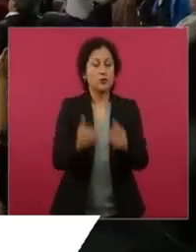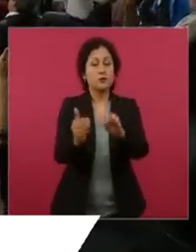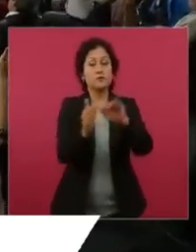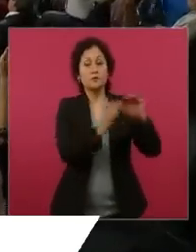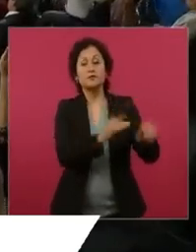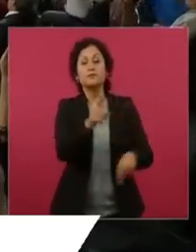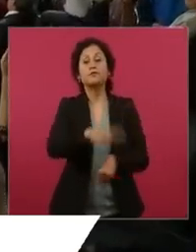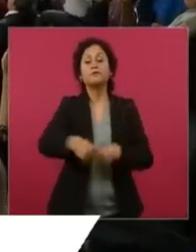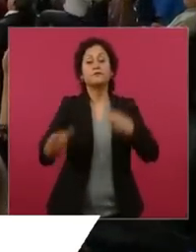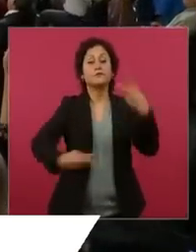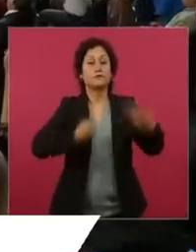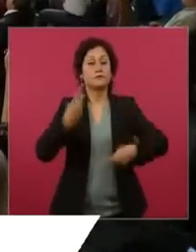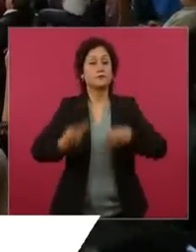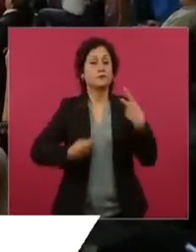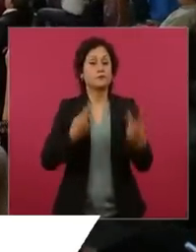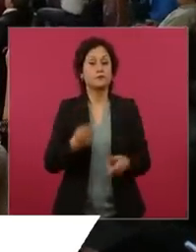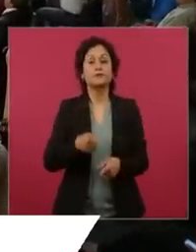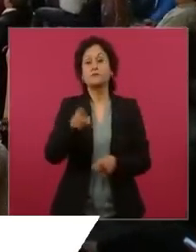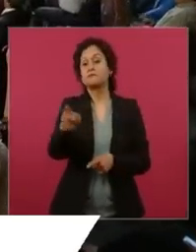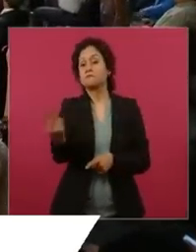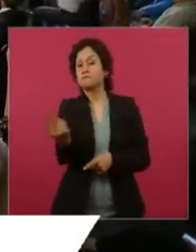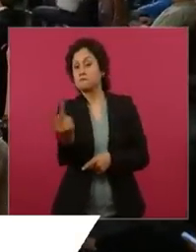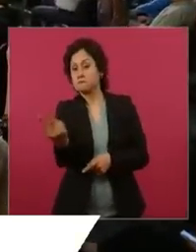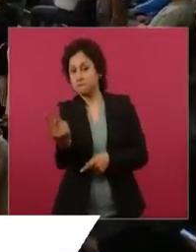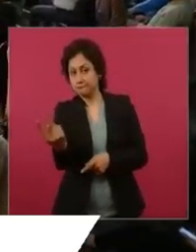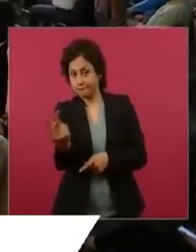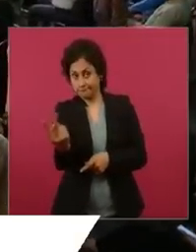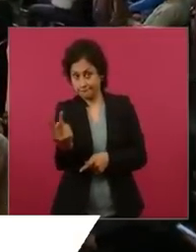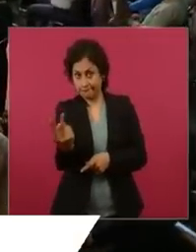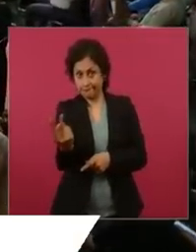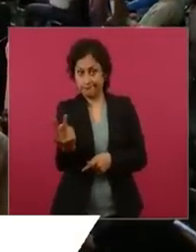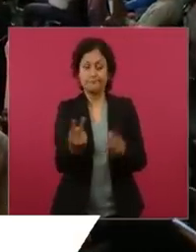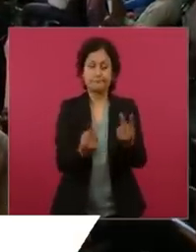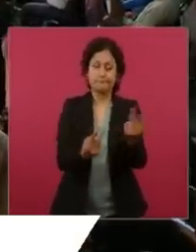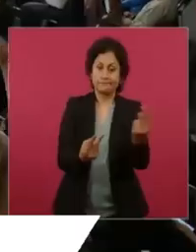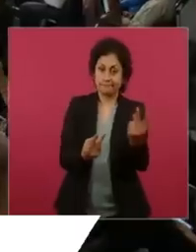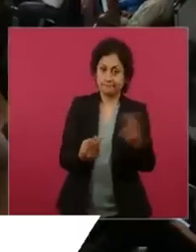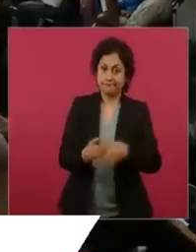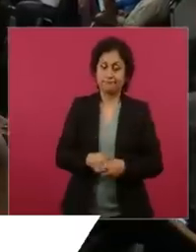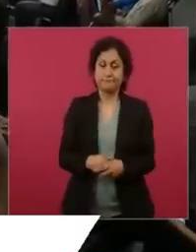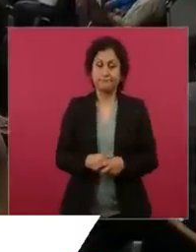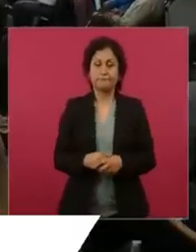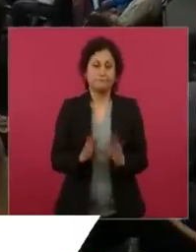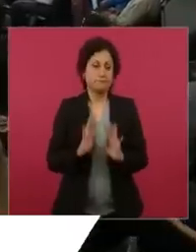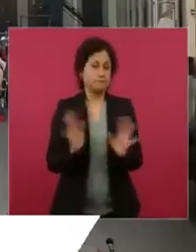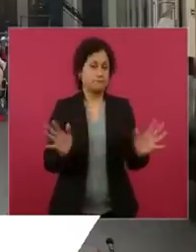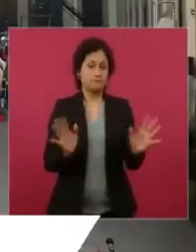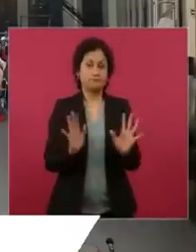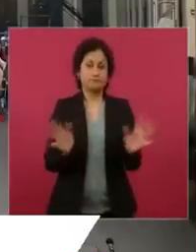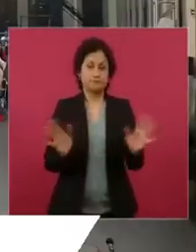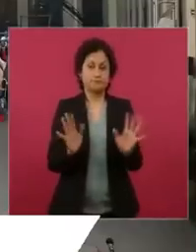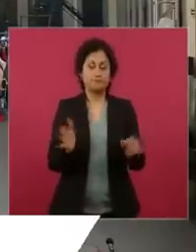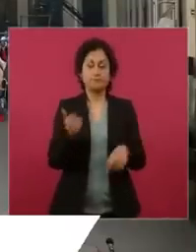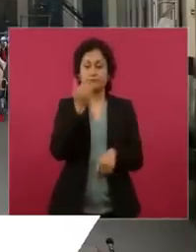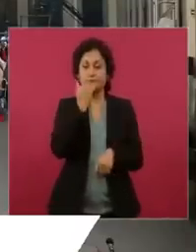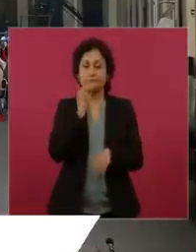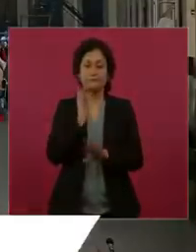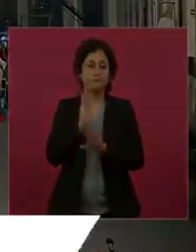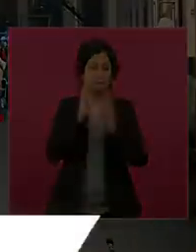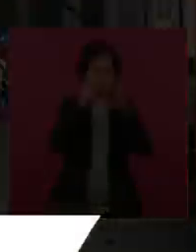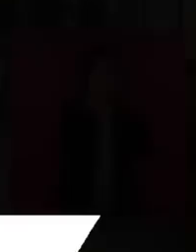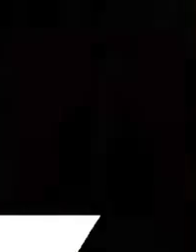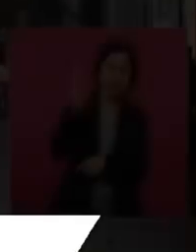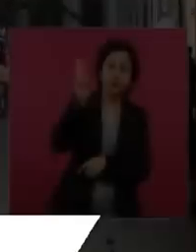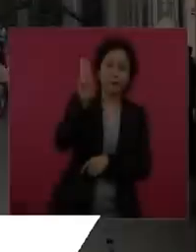personajes Pues el día de ayer a aquí refiriéndose al tema de las elecciones en el Estado de México